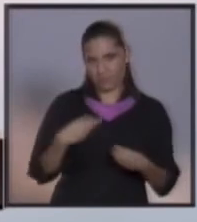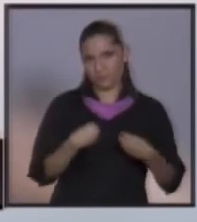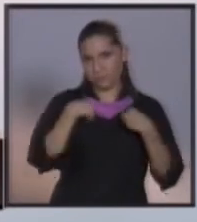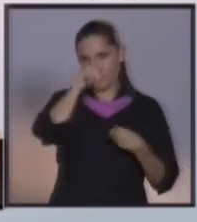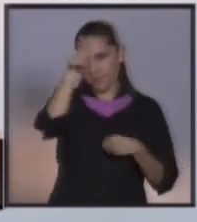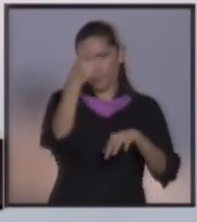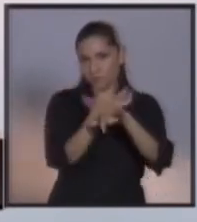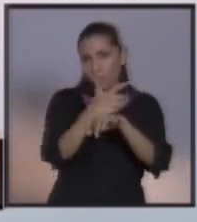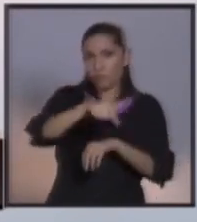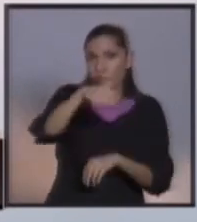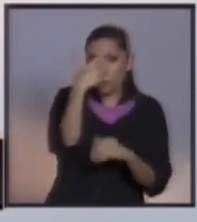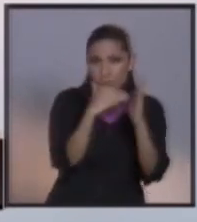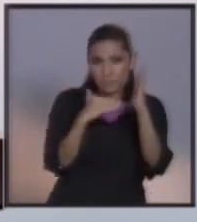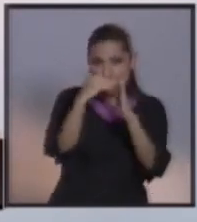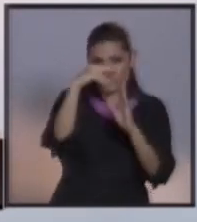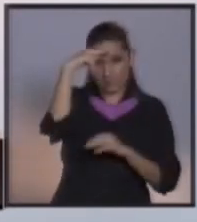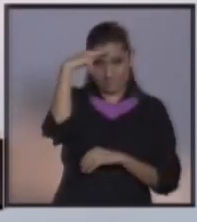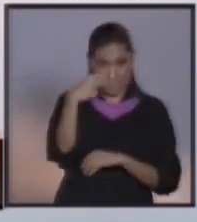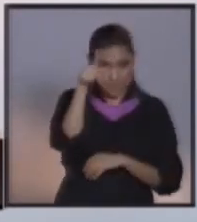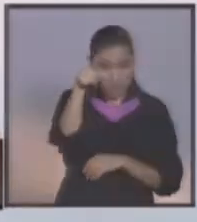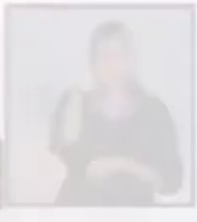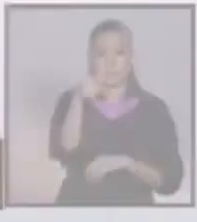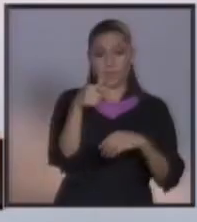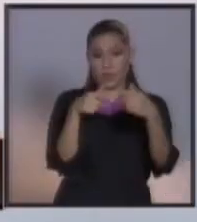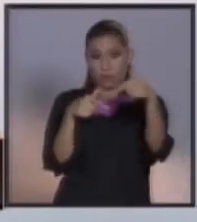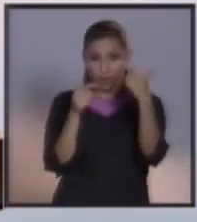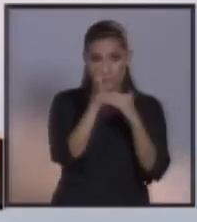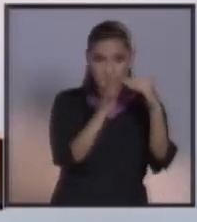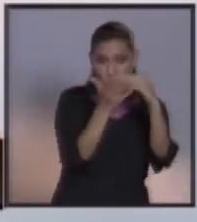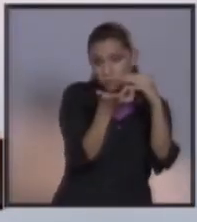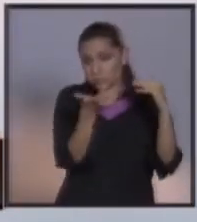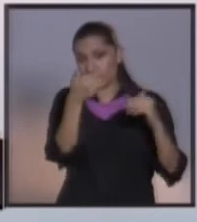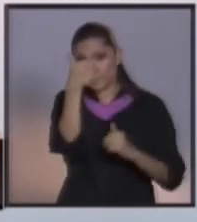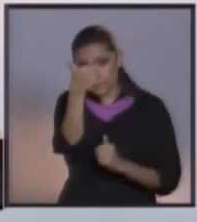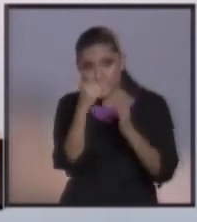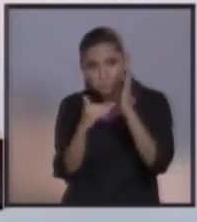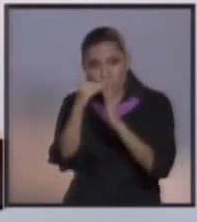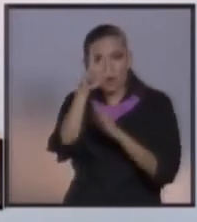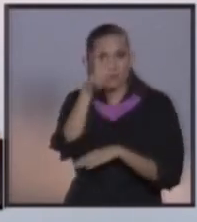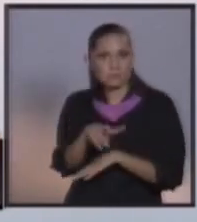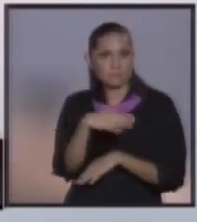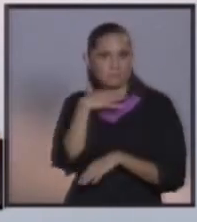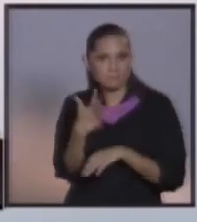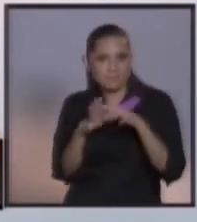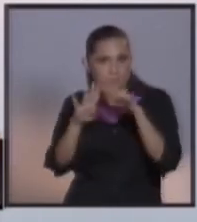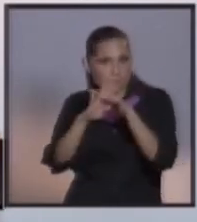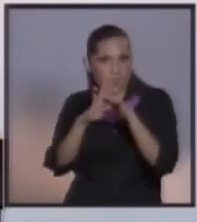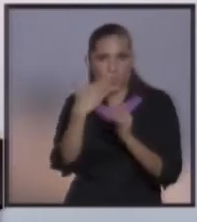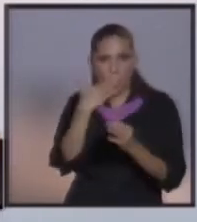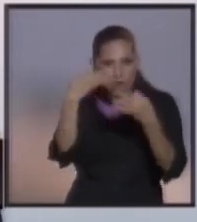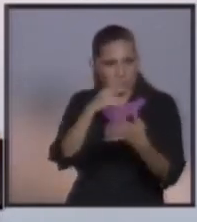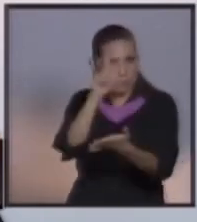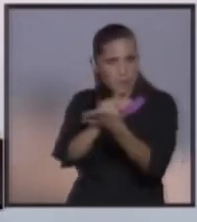mexicanos y la mitad de ellos, 6, que viven de manera indocumentada. Por eso, lo que propongo es encabezar un gobierno que,